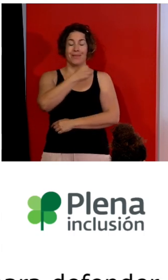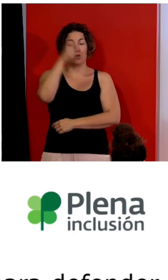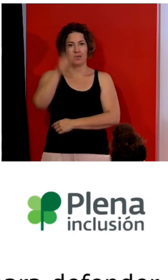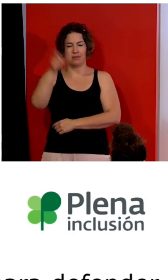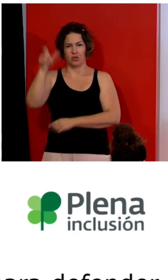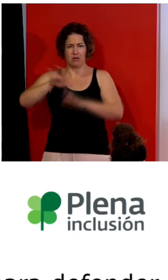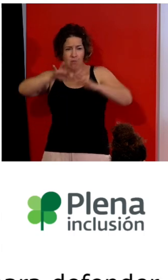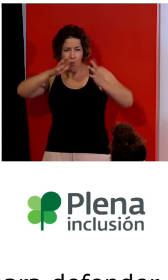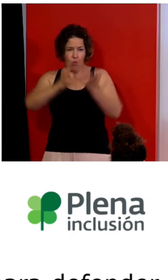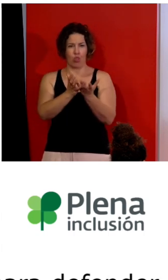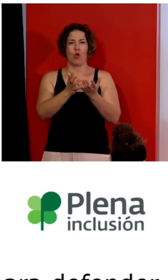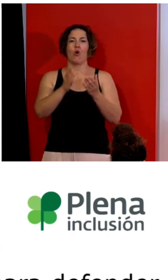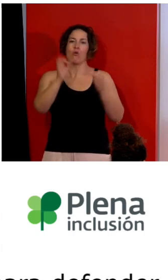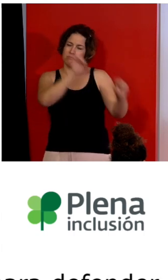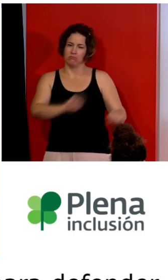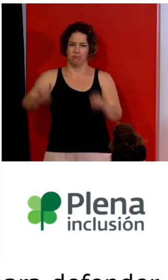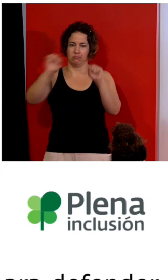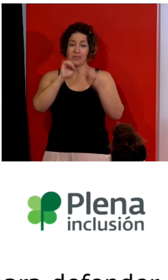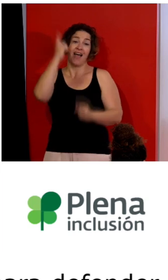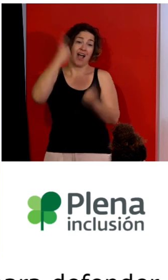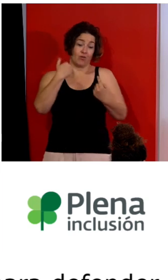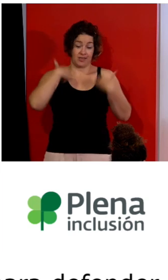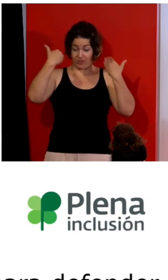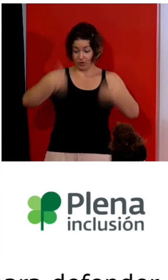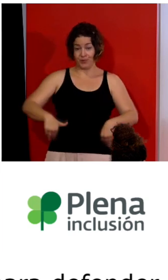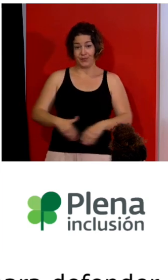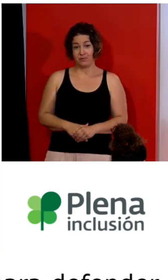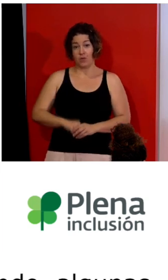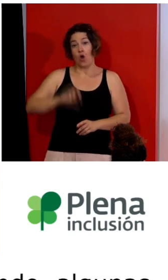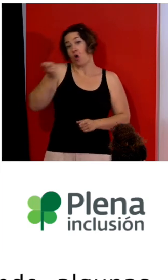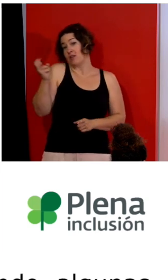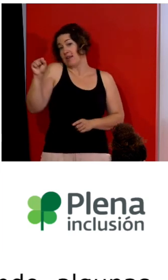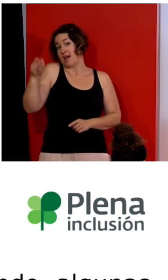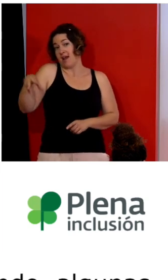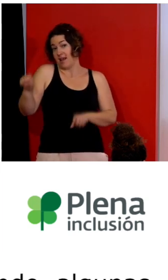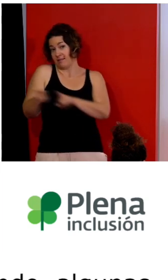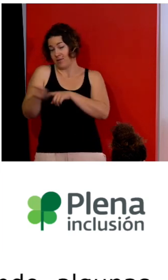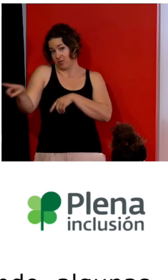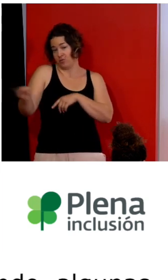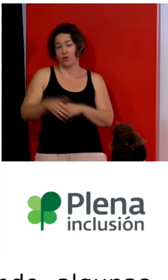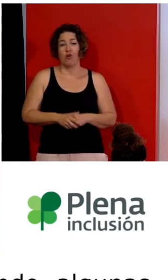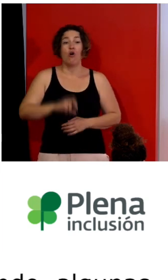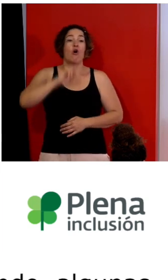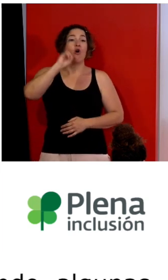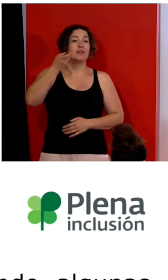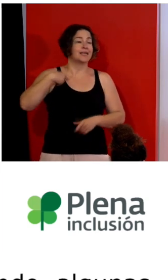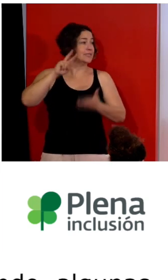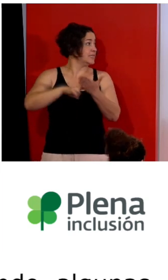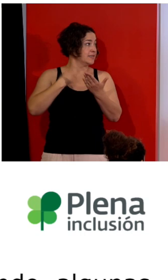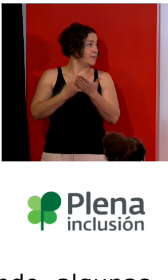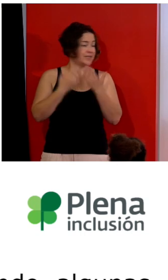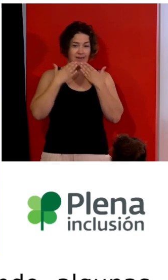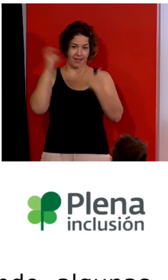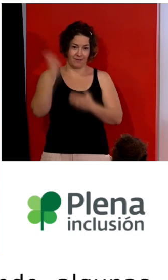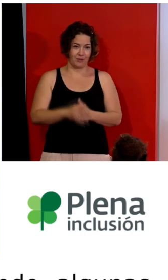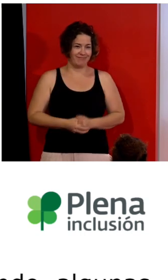personas en el mundo. Algunas como yo, otras como Ana y otras como la intérprete, gracias por estar